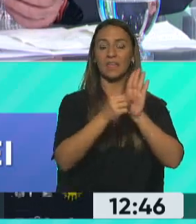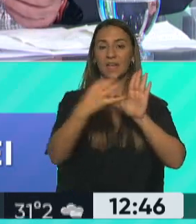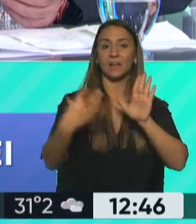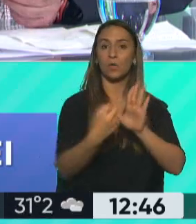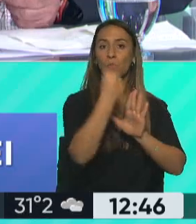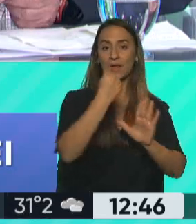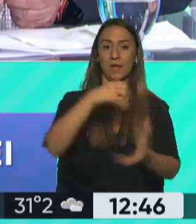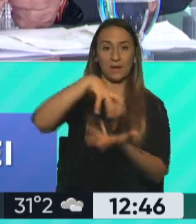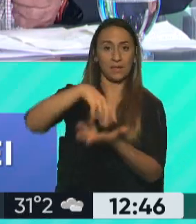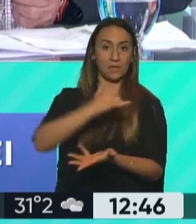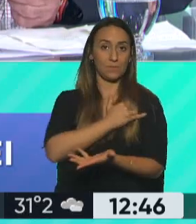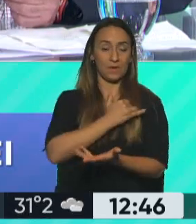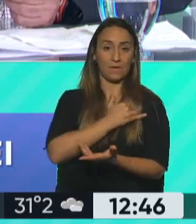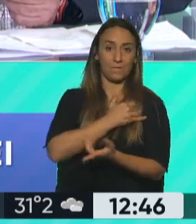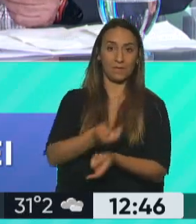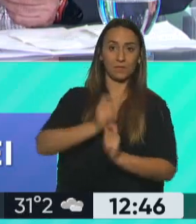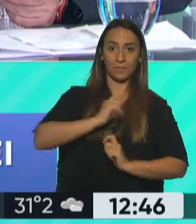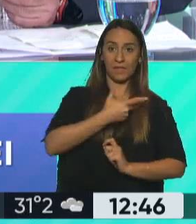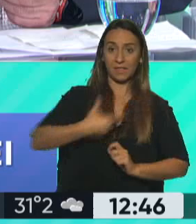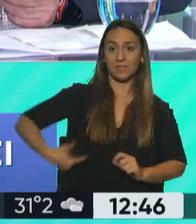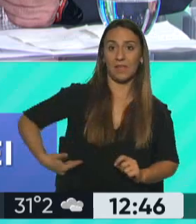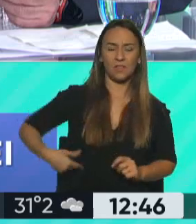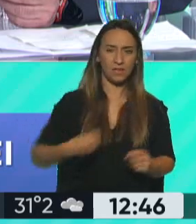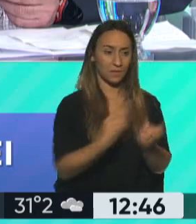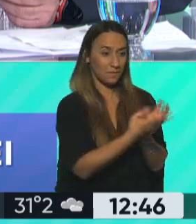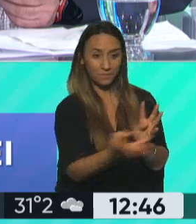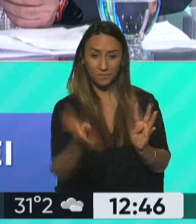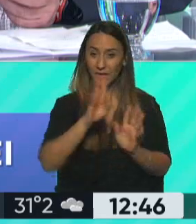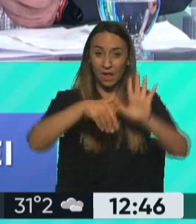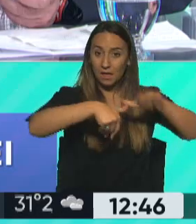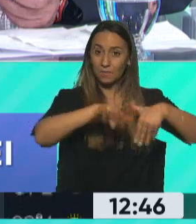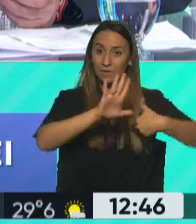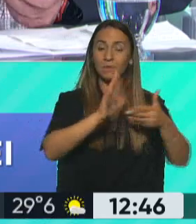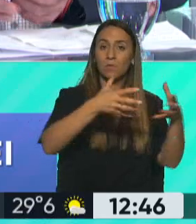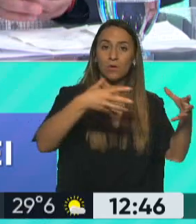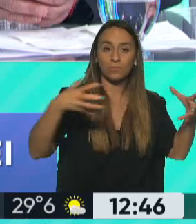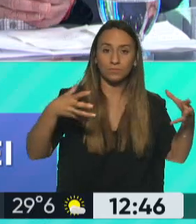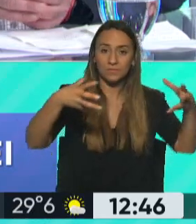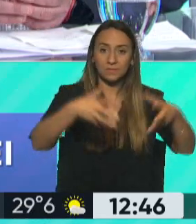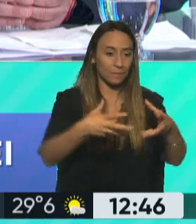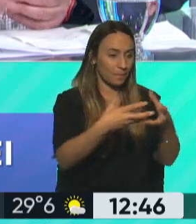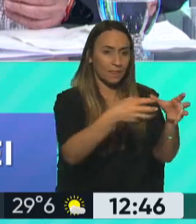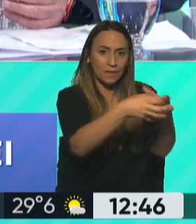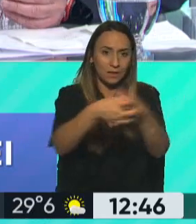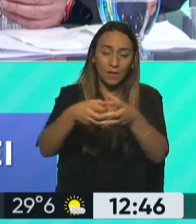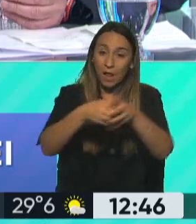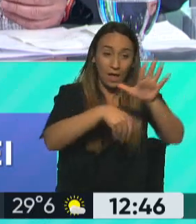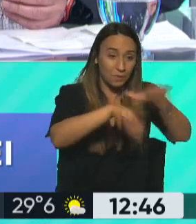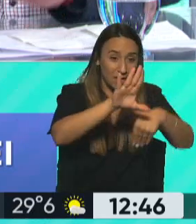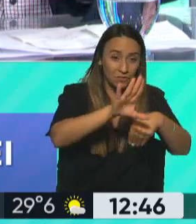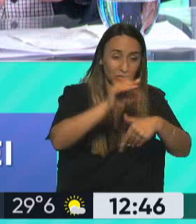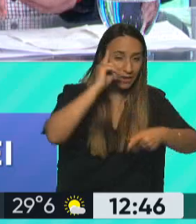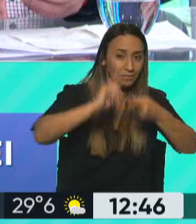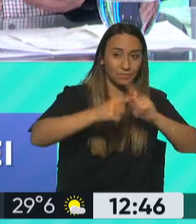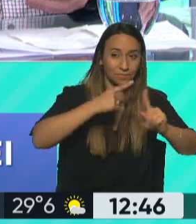donde marca que es necesario una mayoría absoluta de las cámaras legislativas para poder privatizarlo. Que